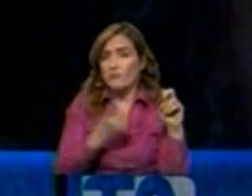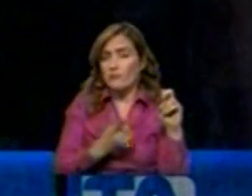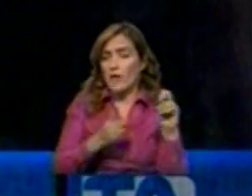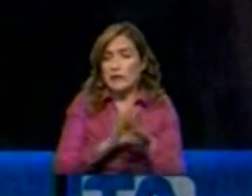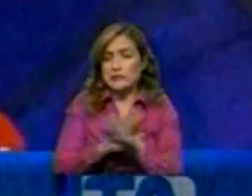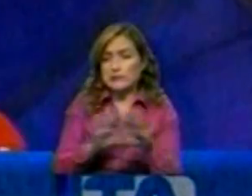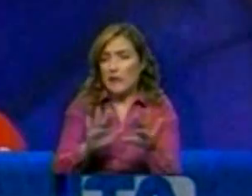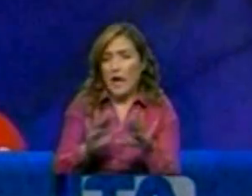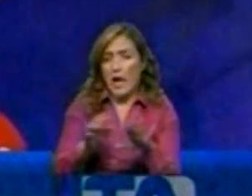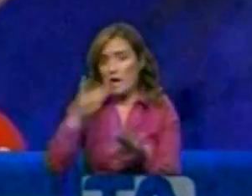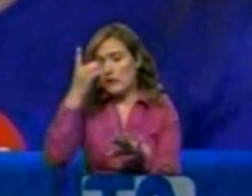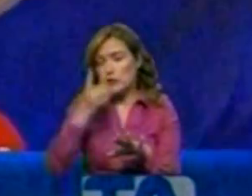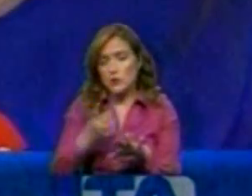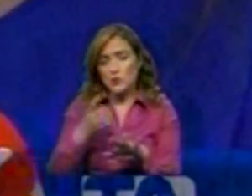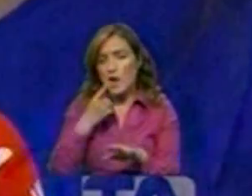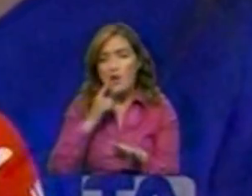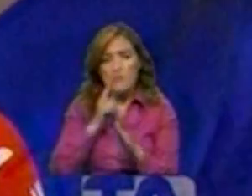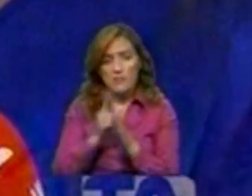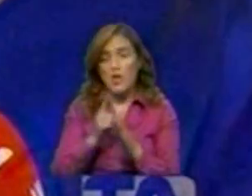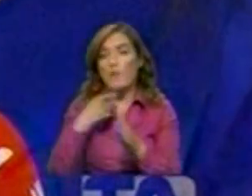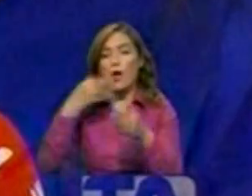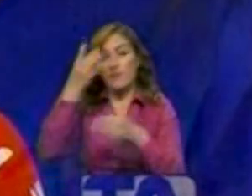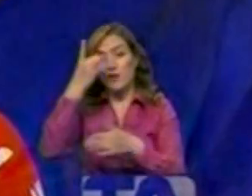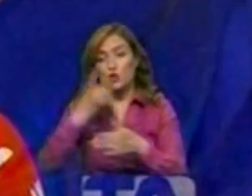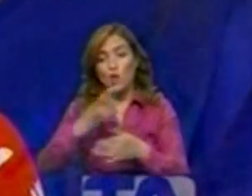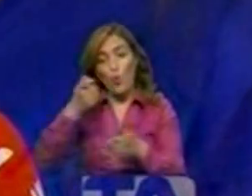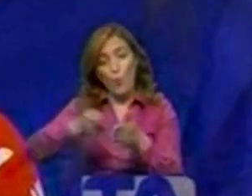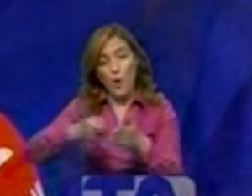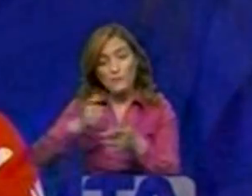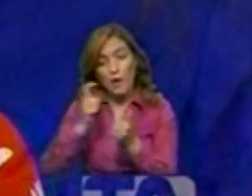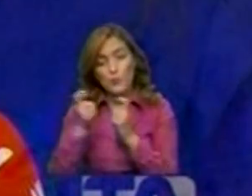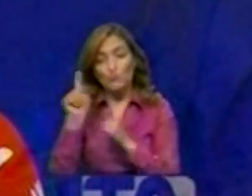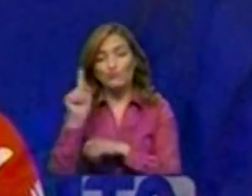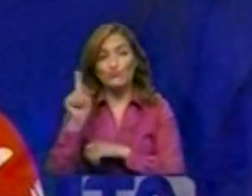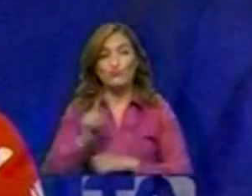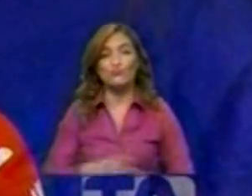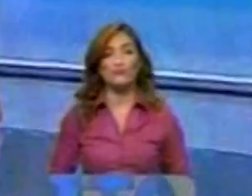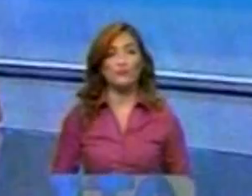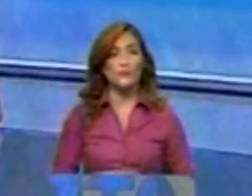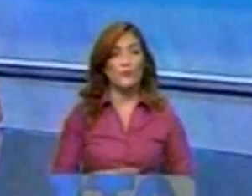están ejecutoriadas. En Quito, Daniela Valencia, 24 horas.